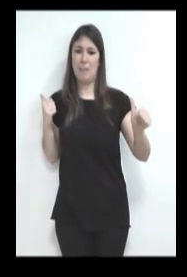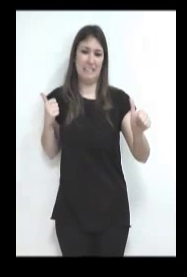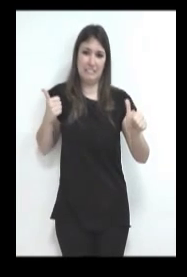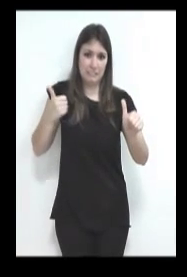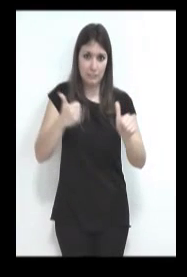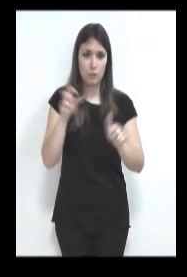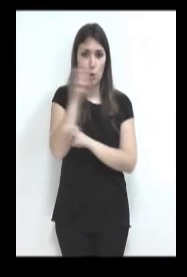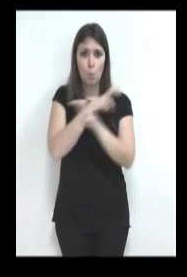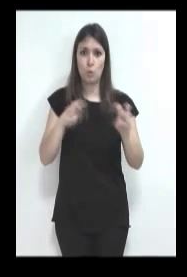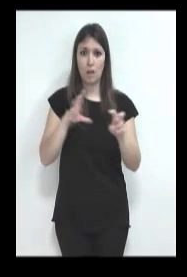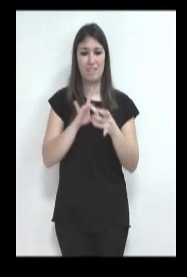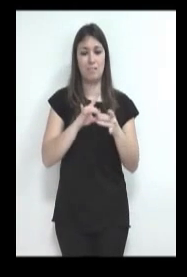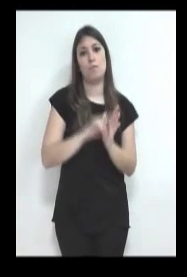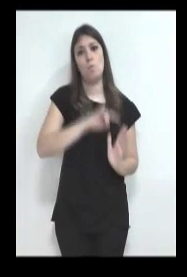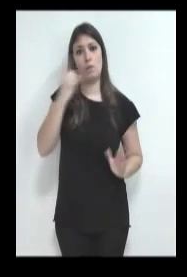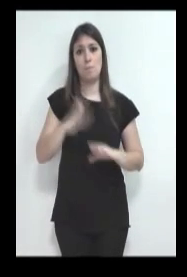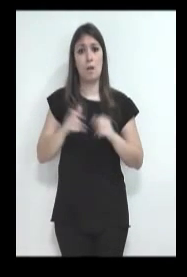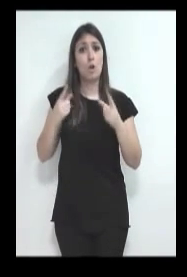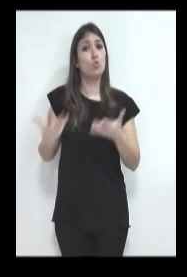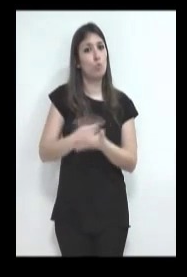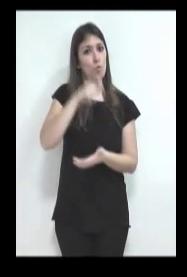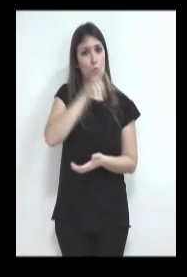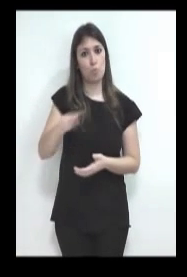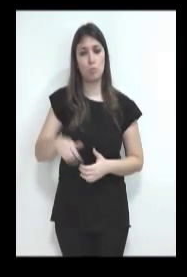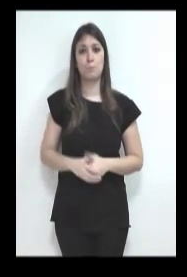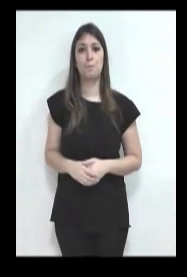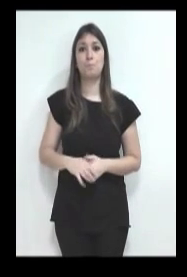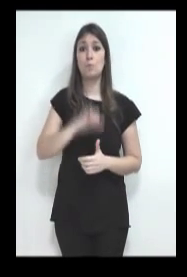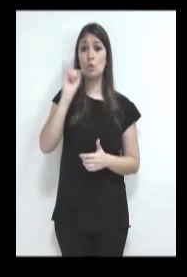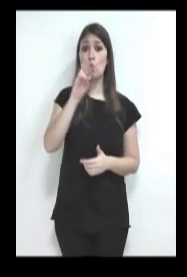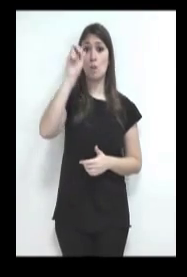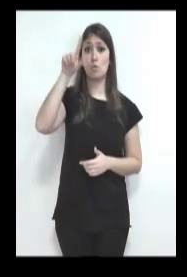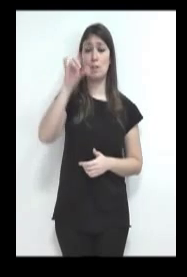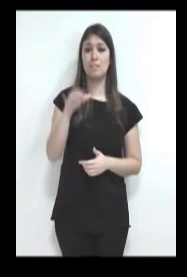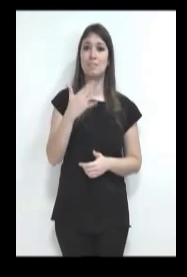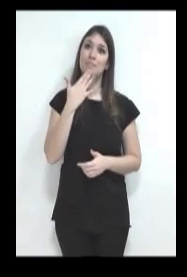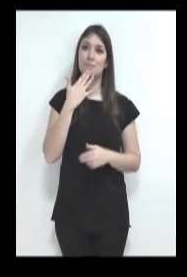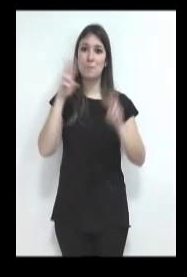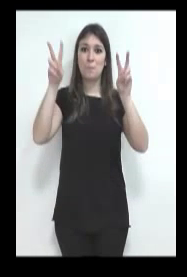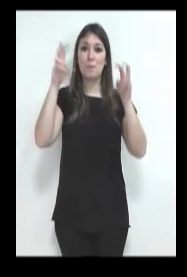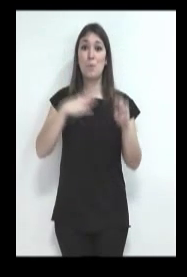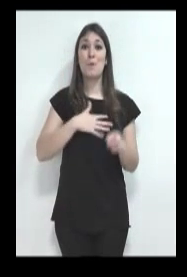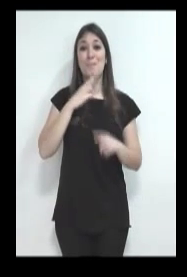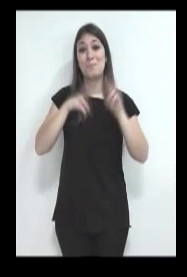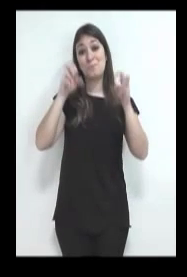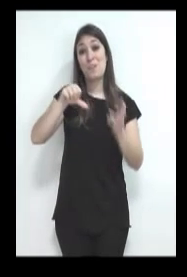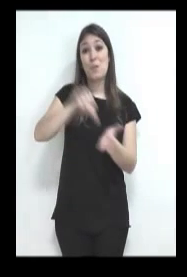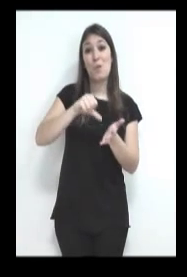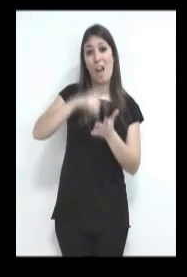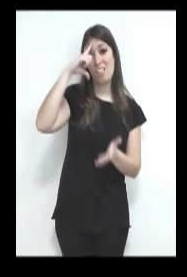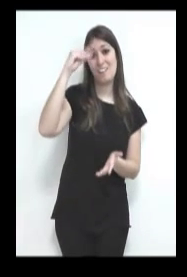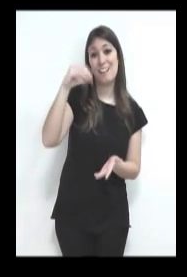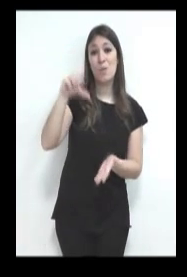global para todo el ciudadano. Es que nos podríamos quedar en ciudades digitales y ciudades analógicas, ¿no? Es un